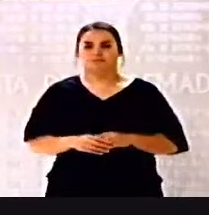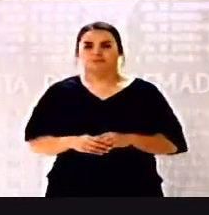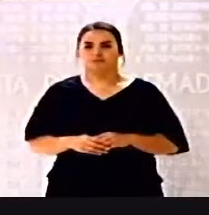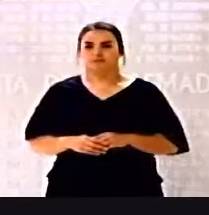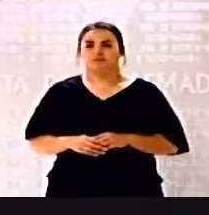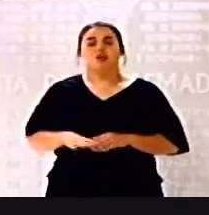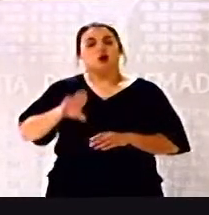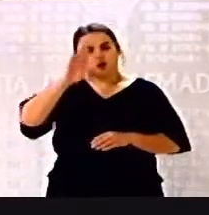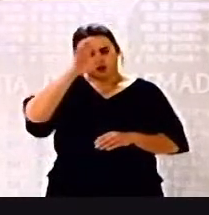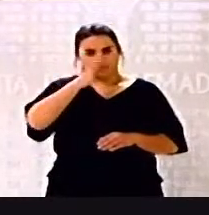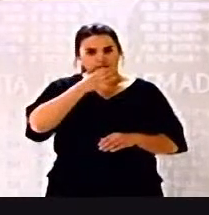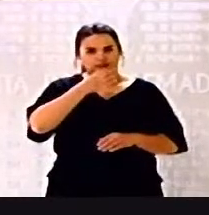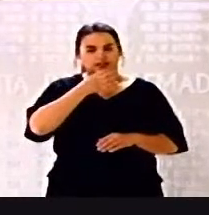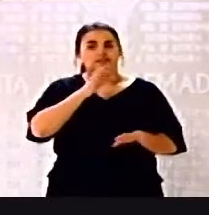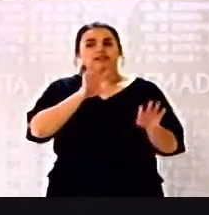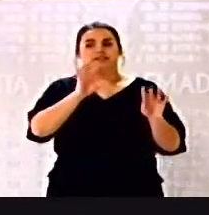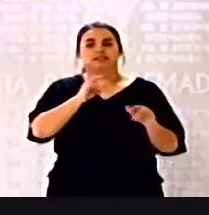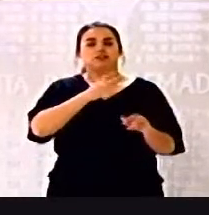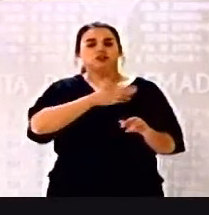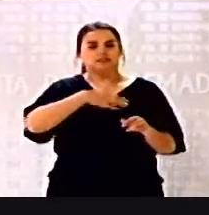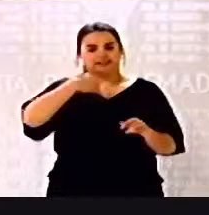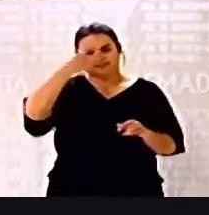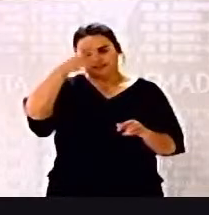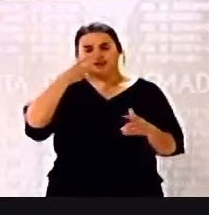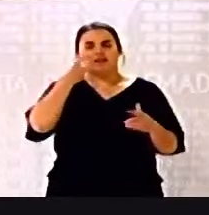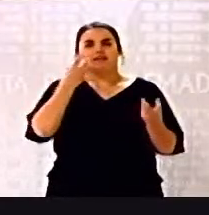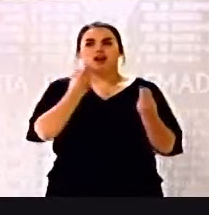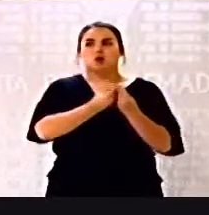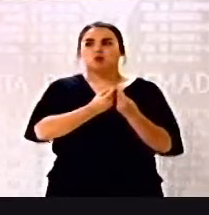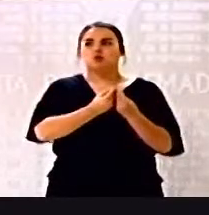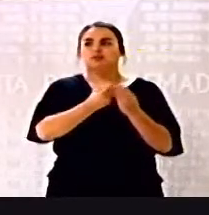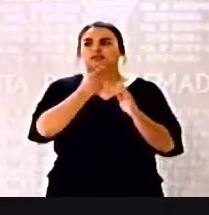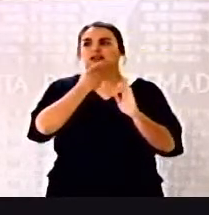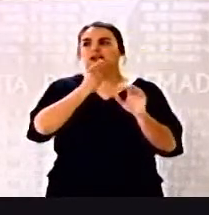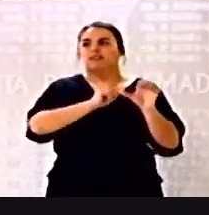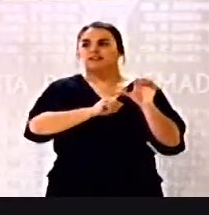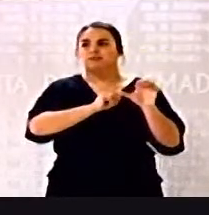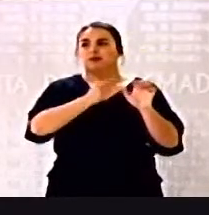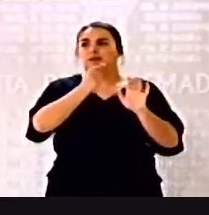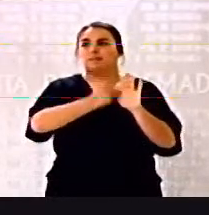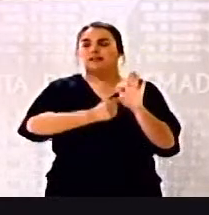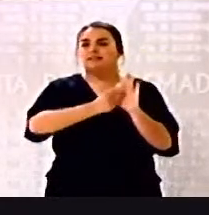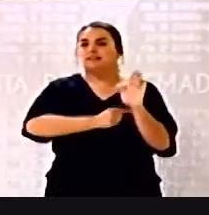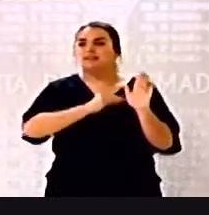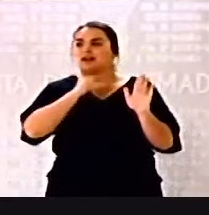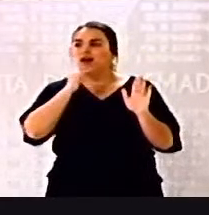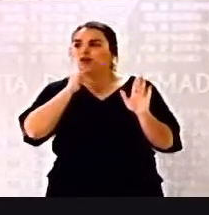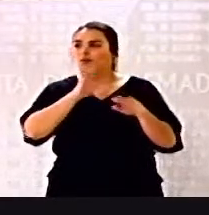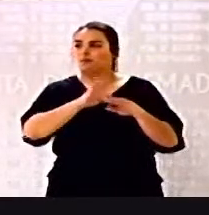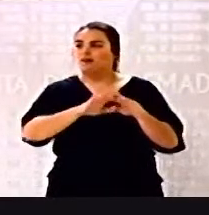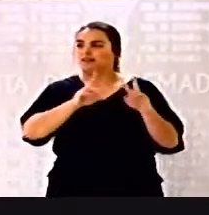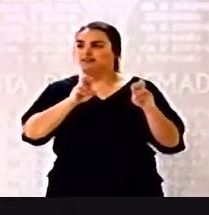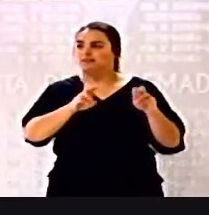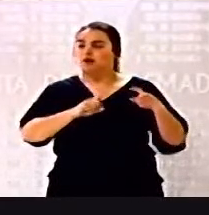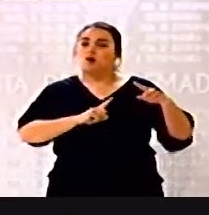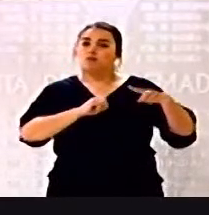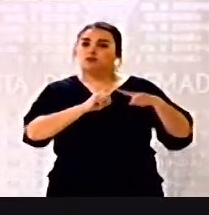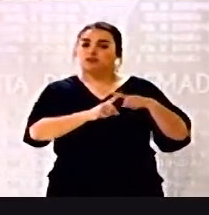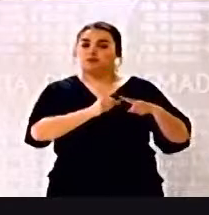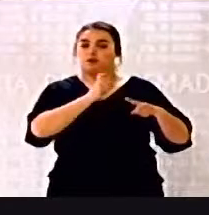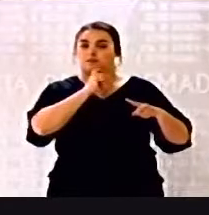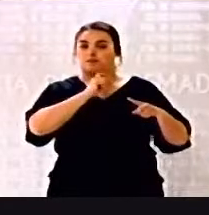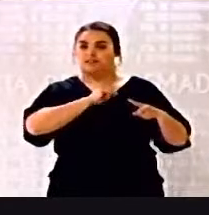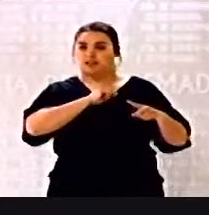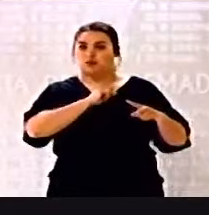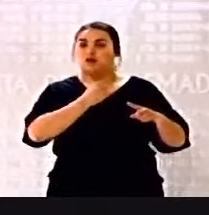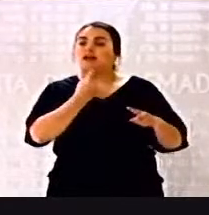Hola, buenas tardes. Sí, que quería saber si la Junta de Extremadura va a tomar alguna medida con respecto a este nuevo positivo que nos ha anunciado, que ha